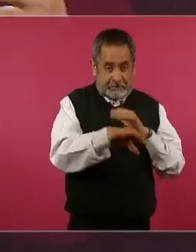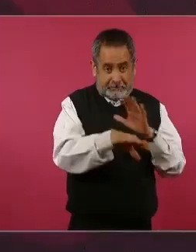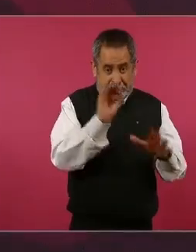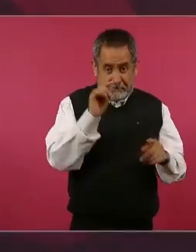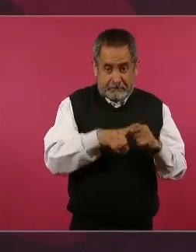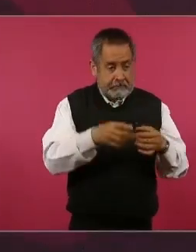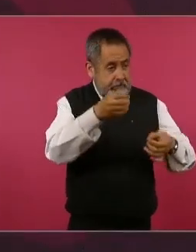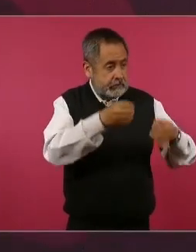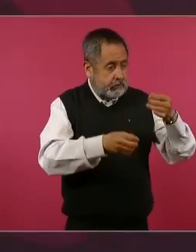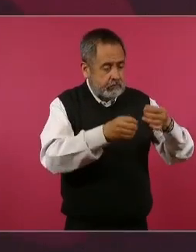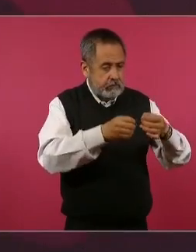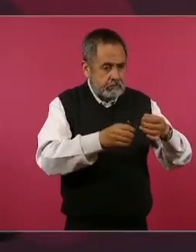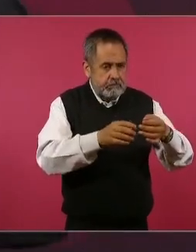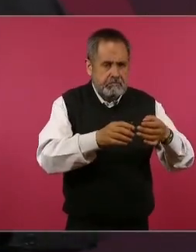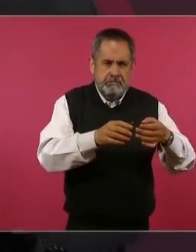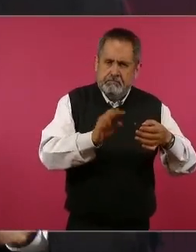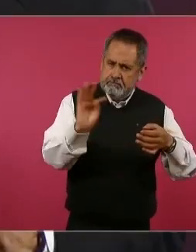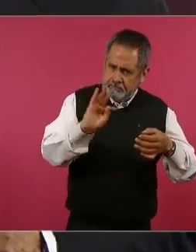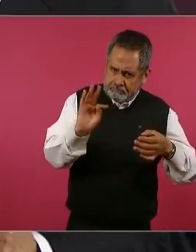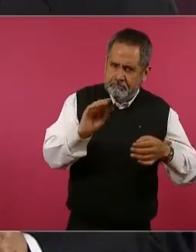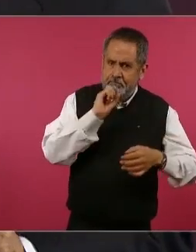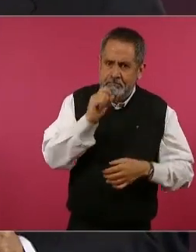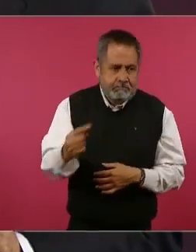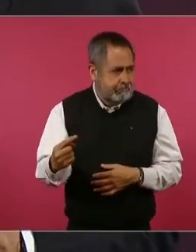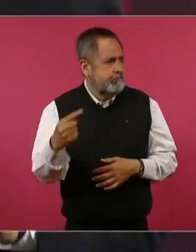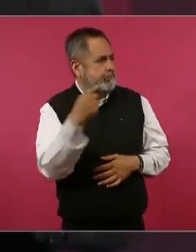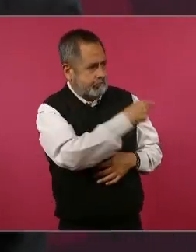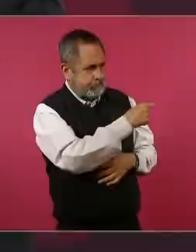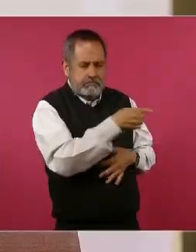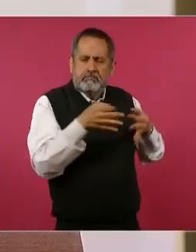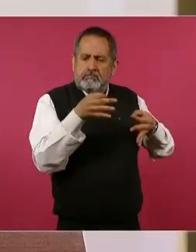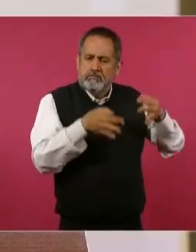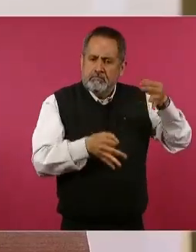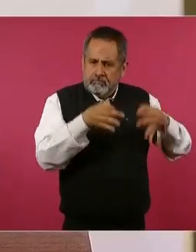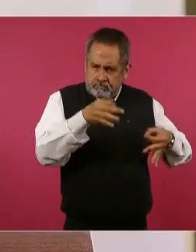los magistrados, también se elija un tribunal.